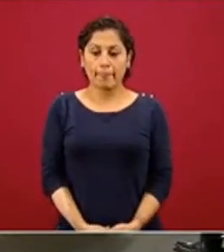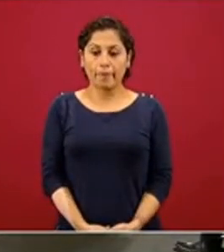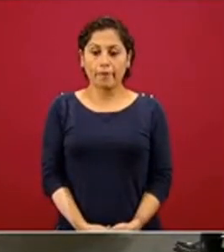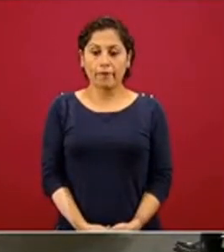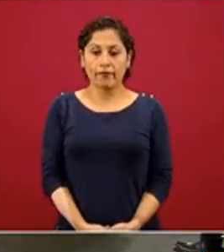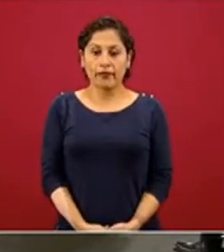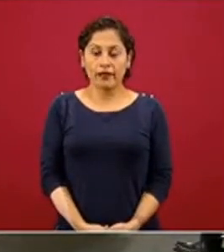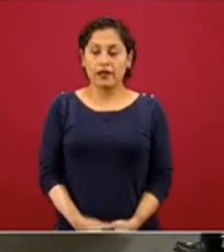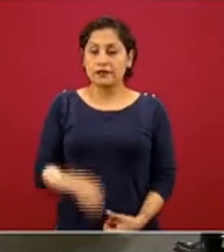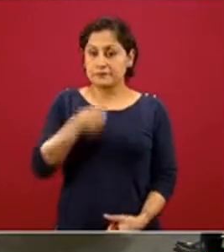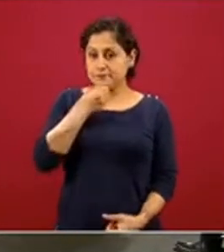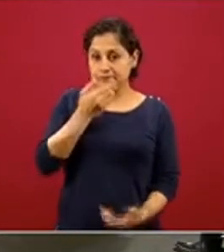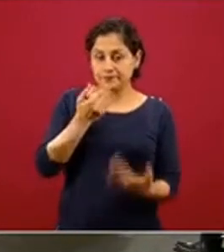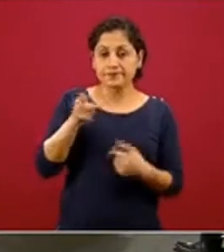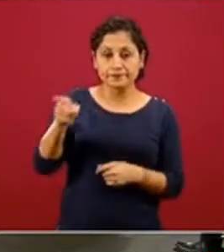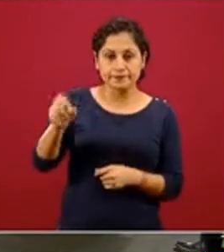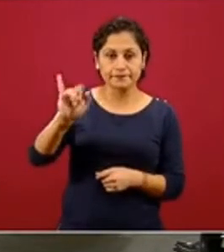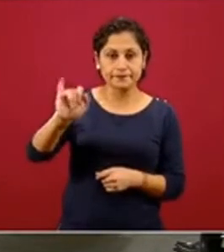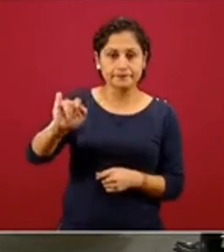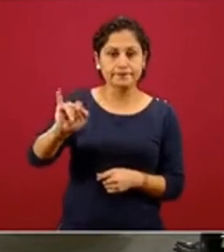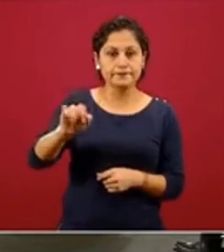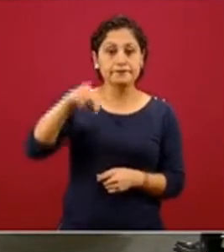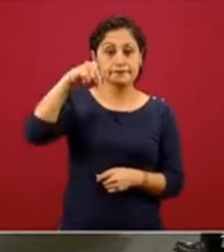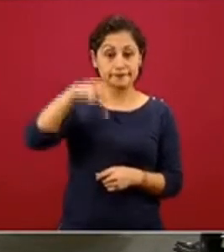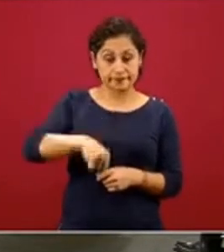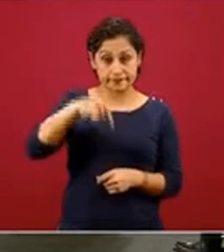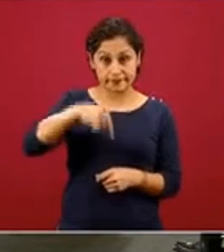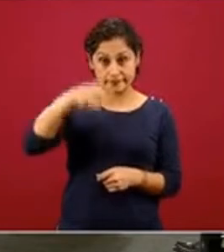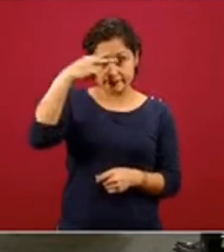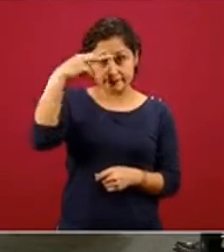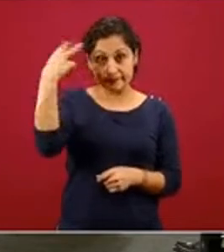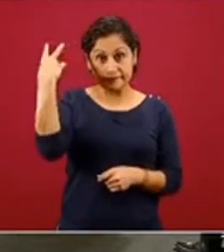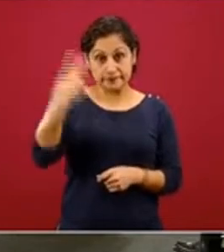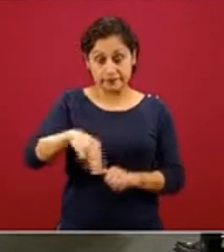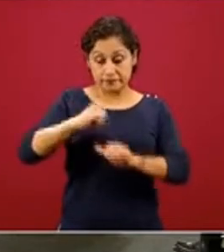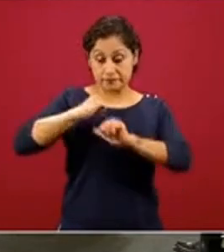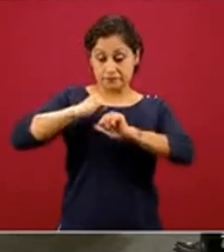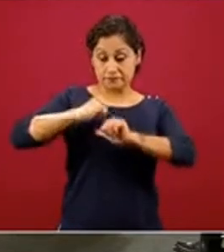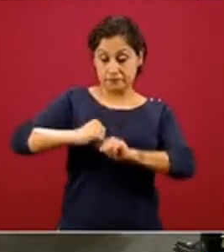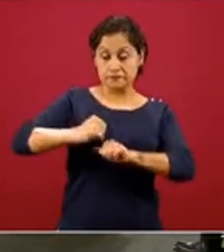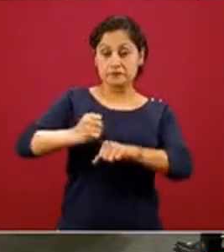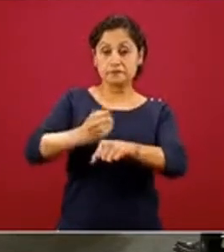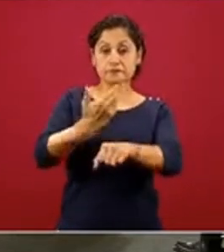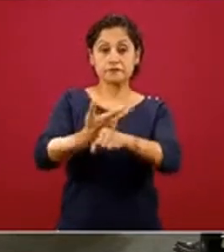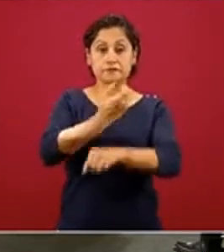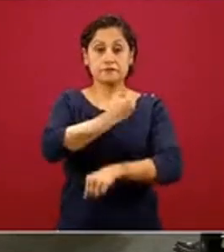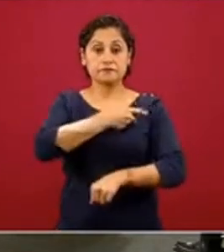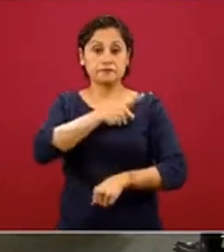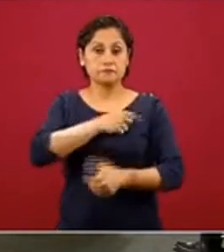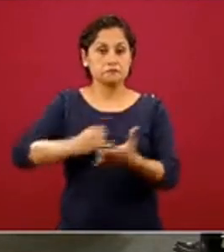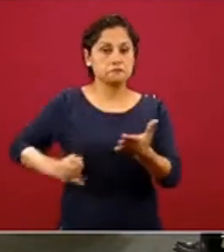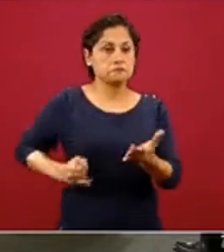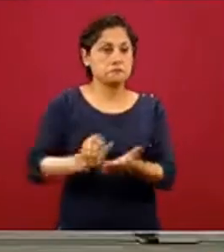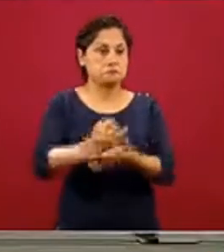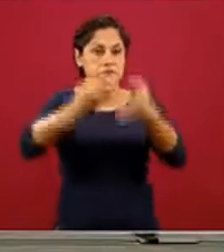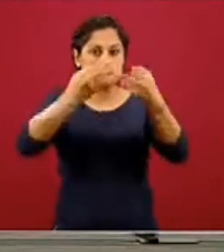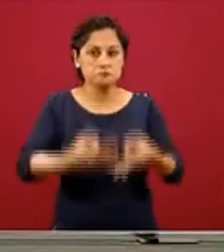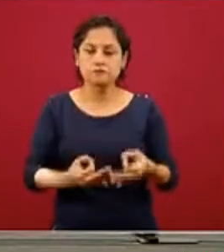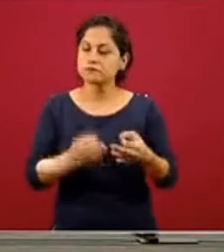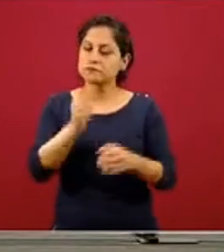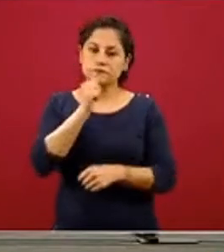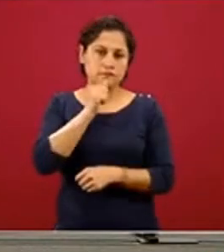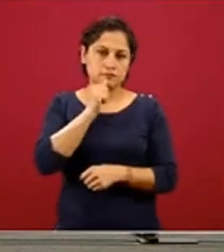Eso es. Aquí tenemos, todavía no existe una posición oficial de la Secretaría de Salud, la estamos preparando. Entonces aquí lo que tenemos